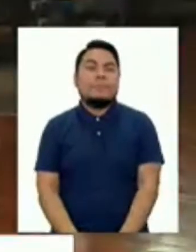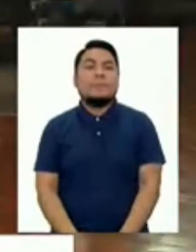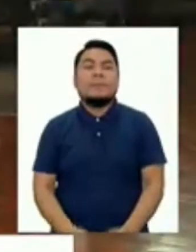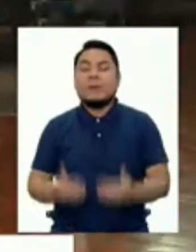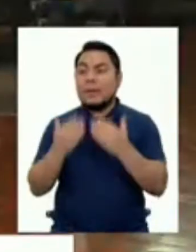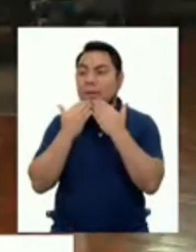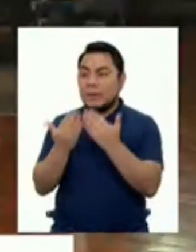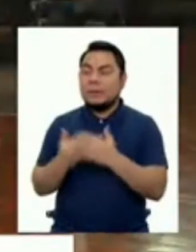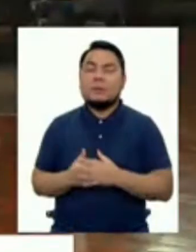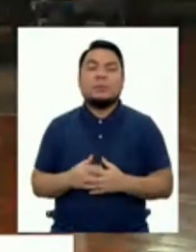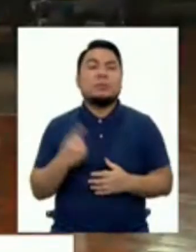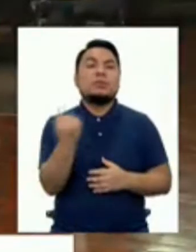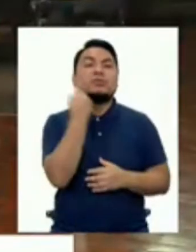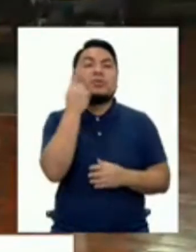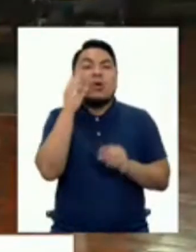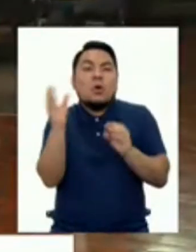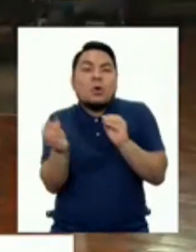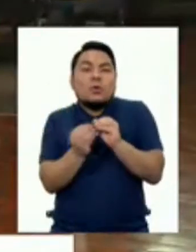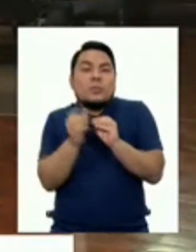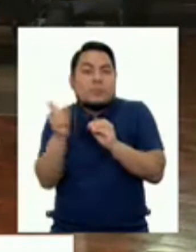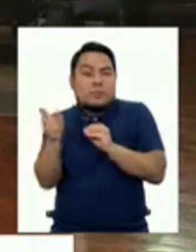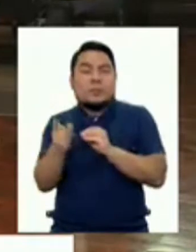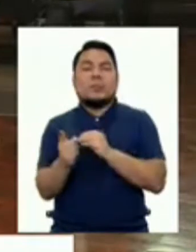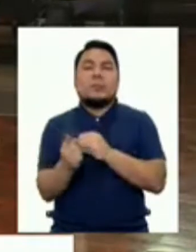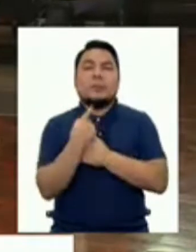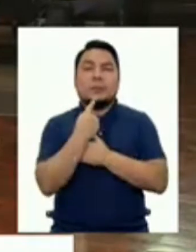Gracias. Solamente complementar que